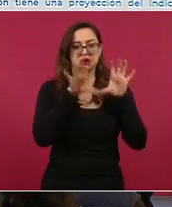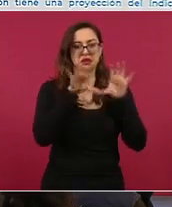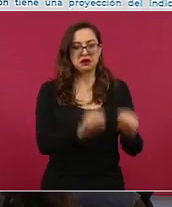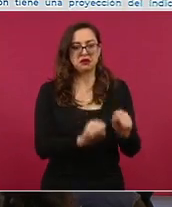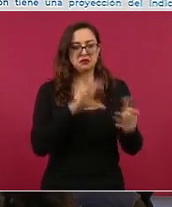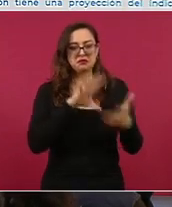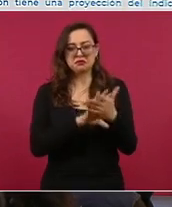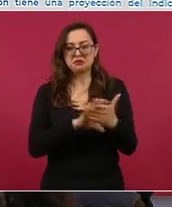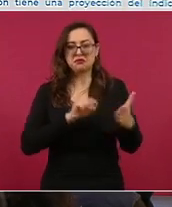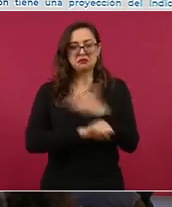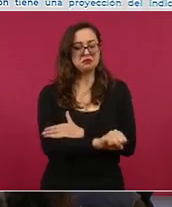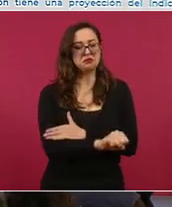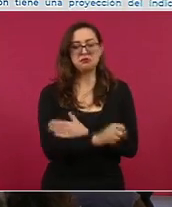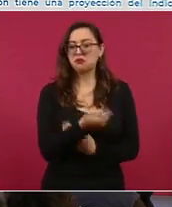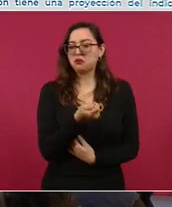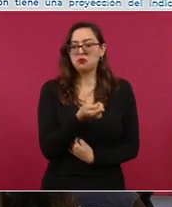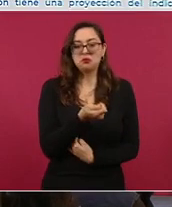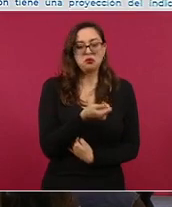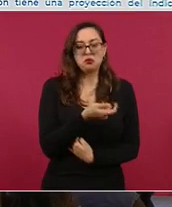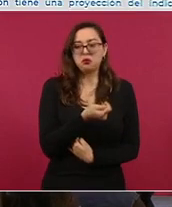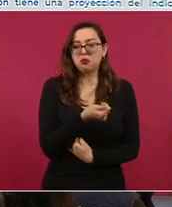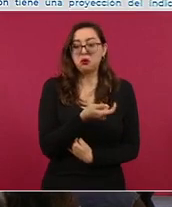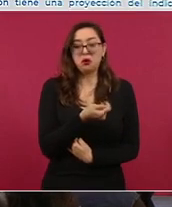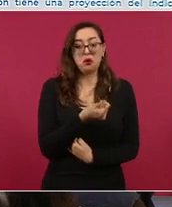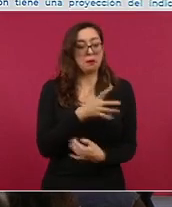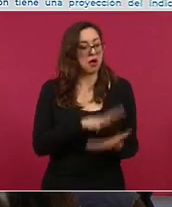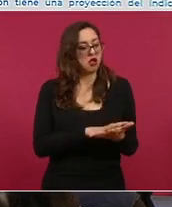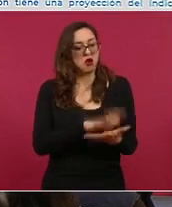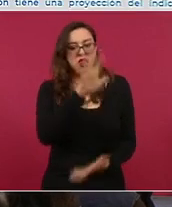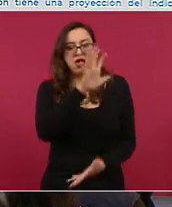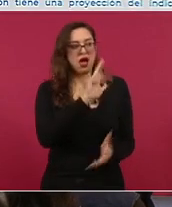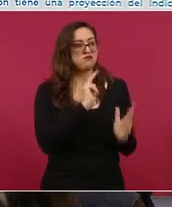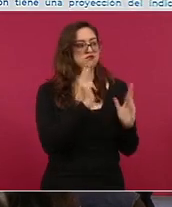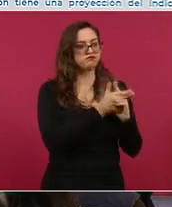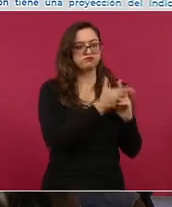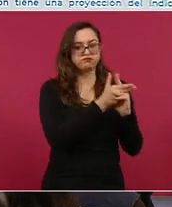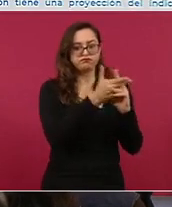¿Qué pasaba? Que remataban